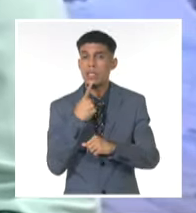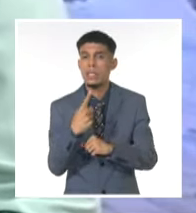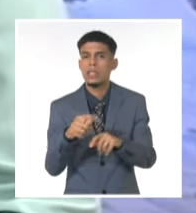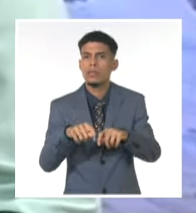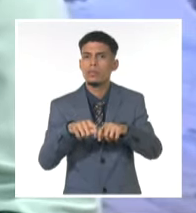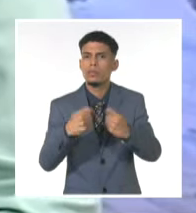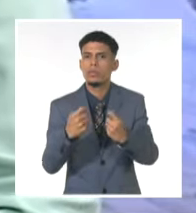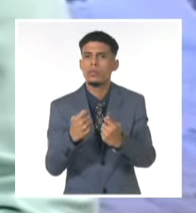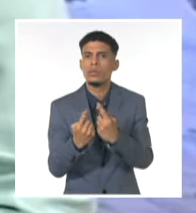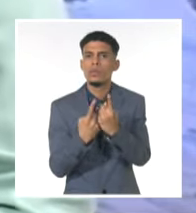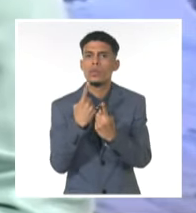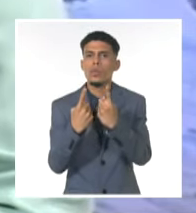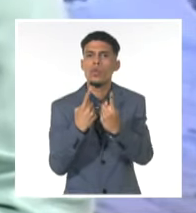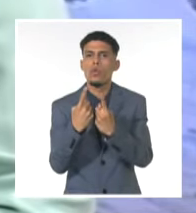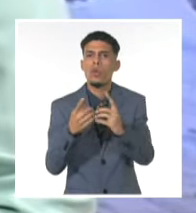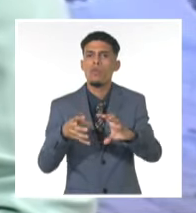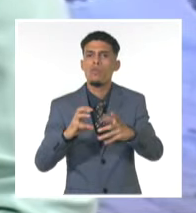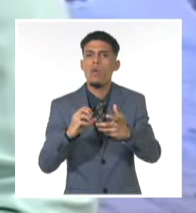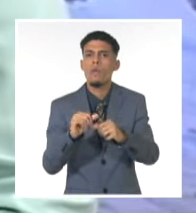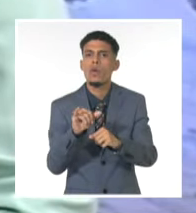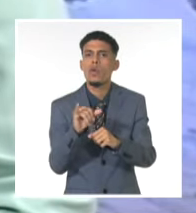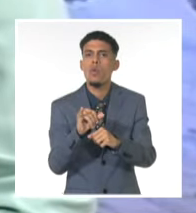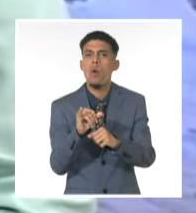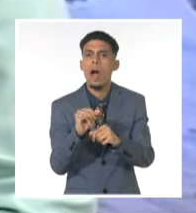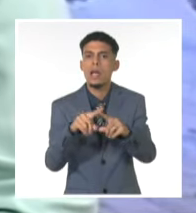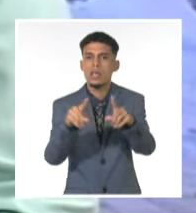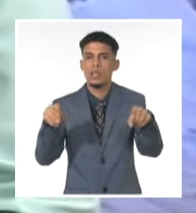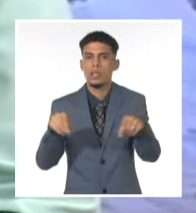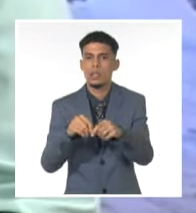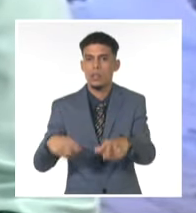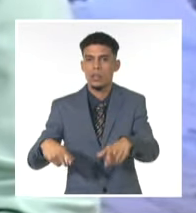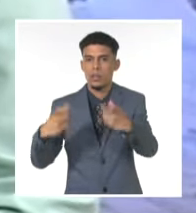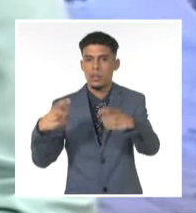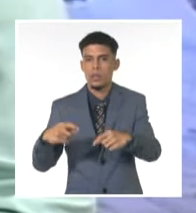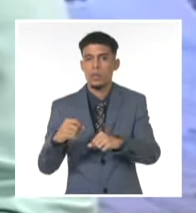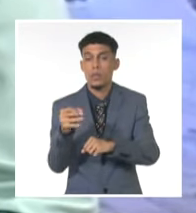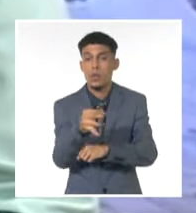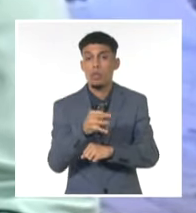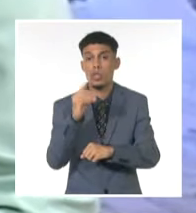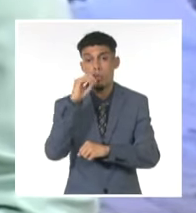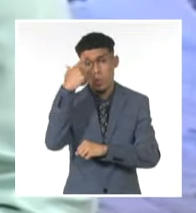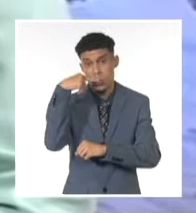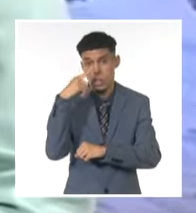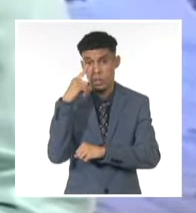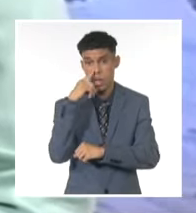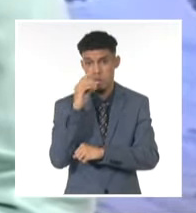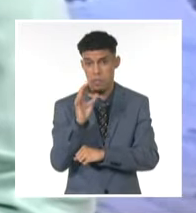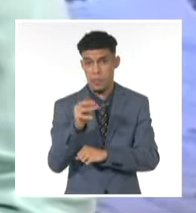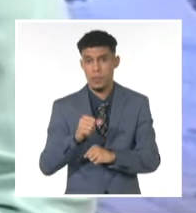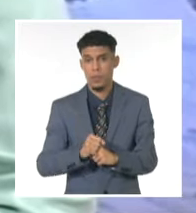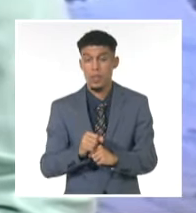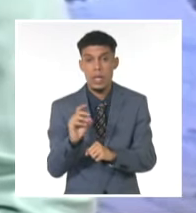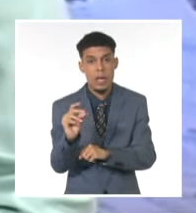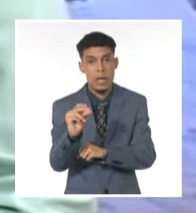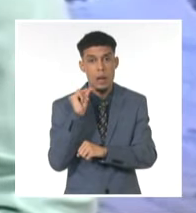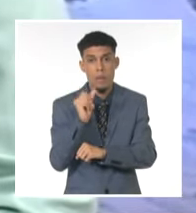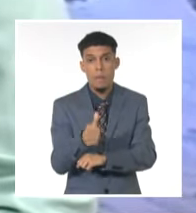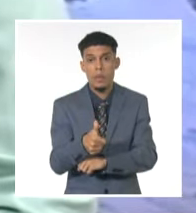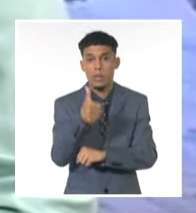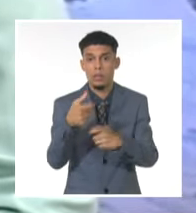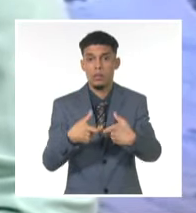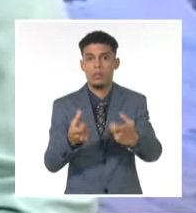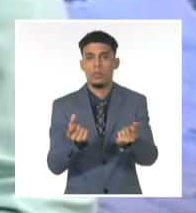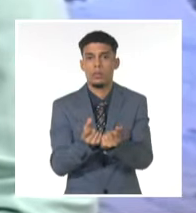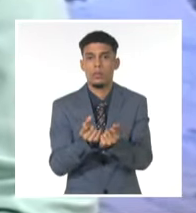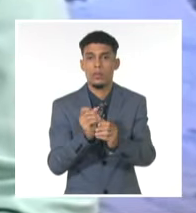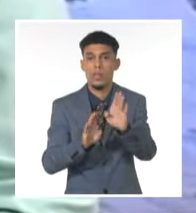una de las cortinas de un embalse en el municipio San Antonio del Sur. Rápidamente, el presidente del Consejo de Defensa